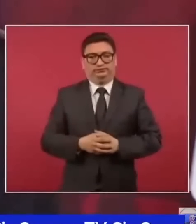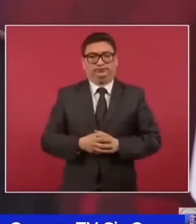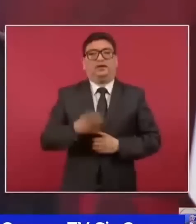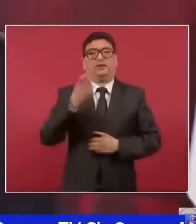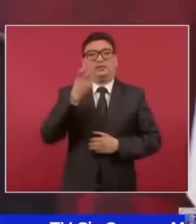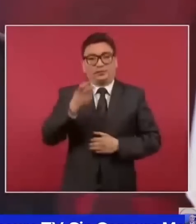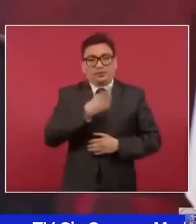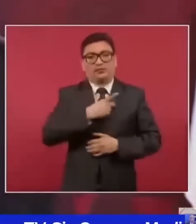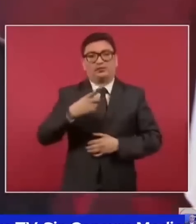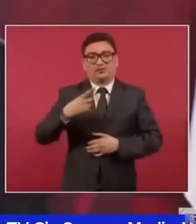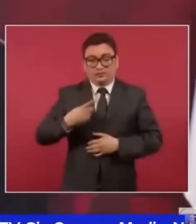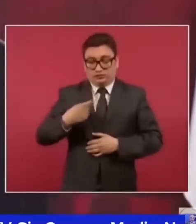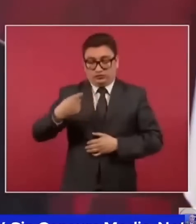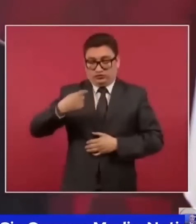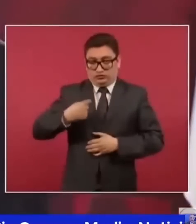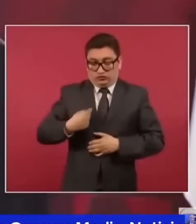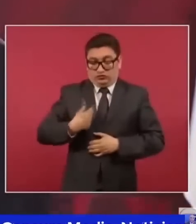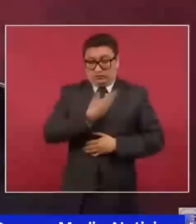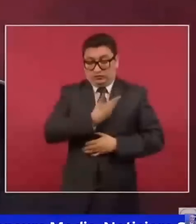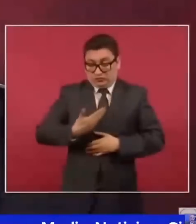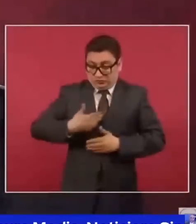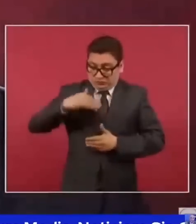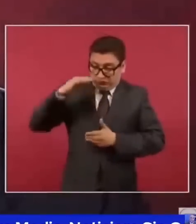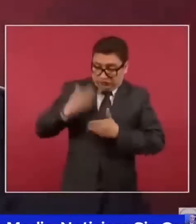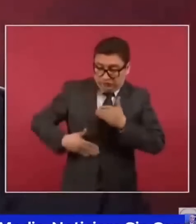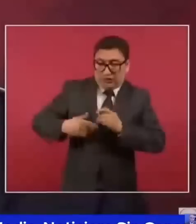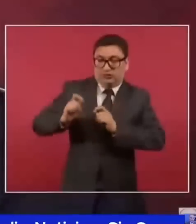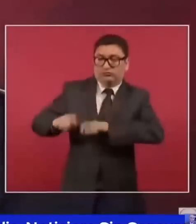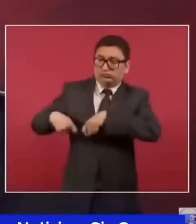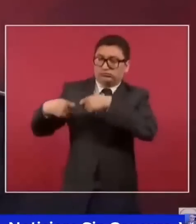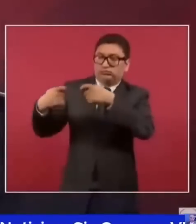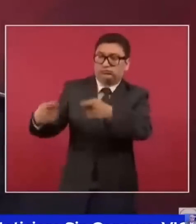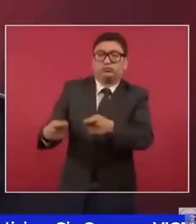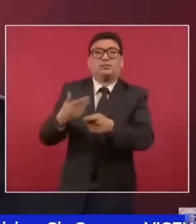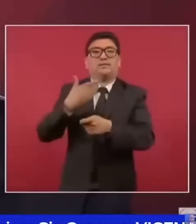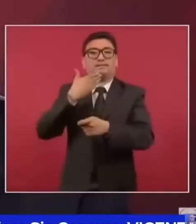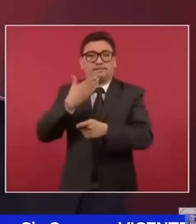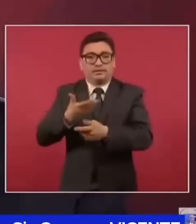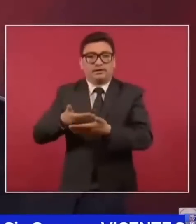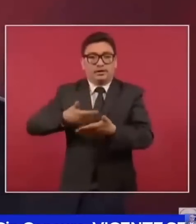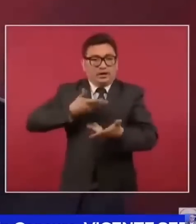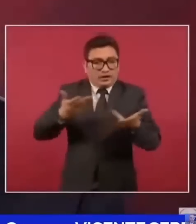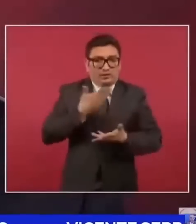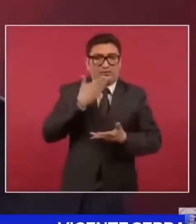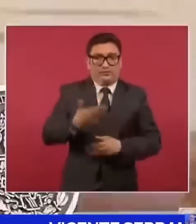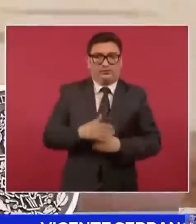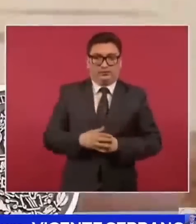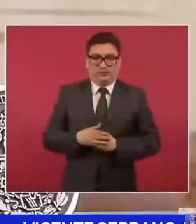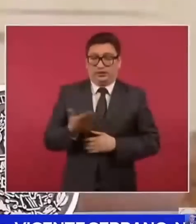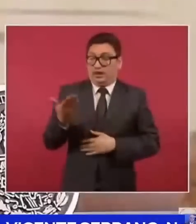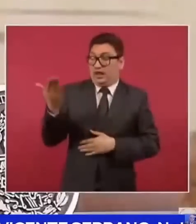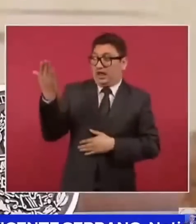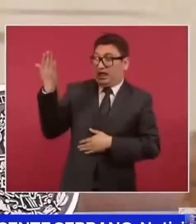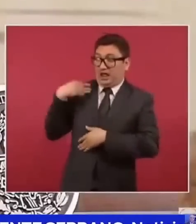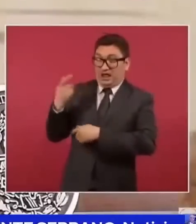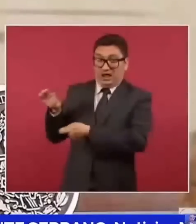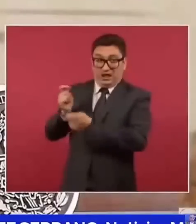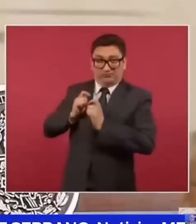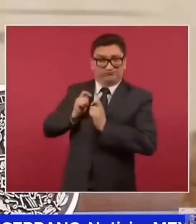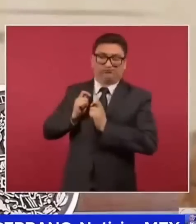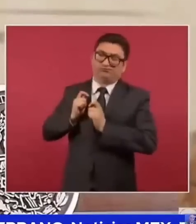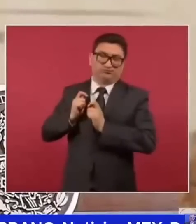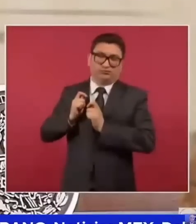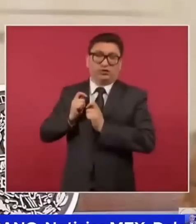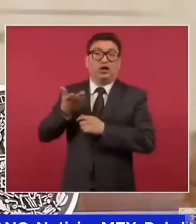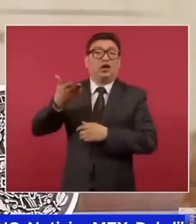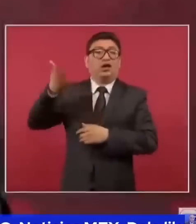Tenemos que entregar buenas cuentas. Nuestros padres no nos entregaron así el